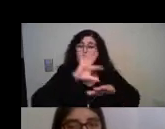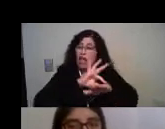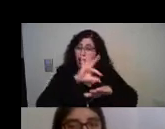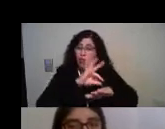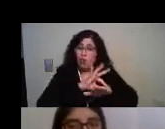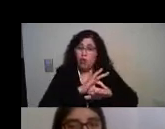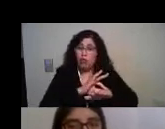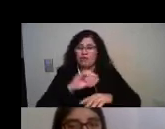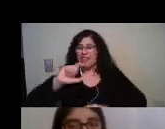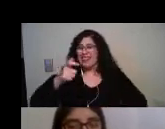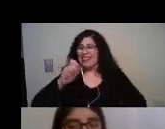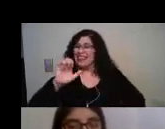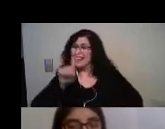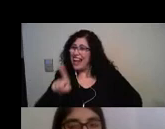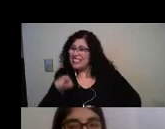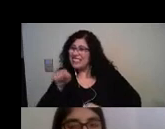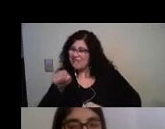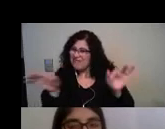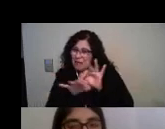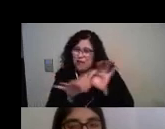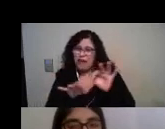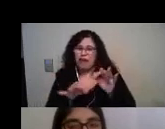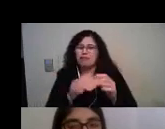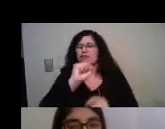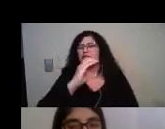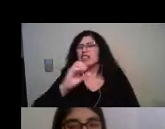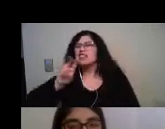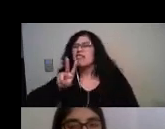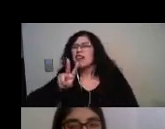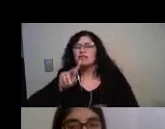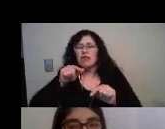clínica GES, ¿ya?, de accidente cerebrovascular, habla de